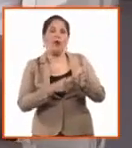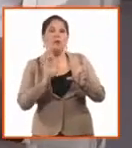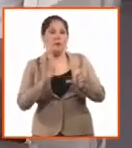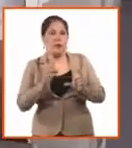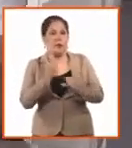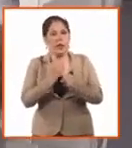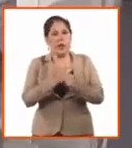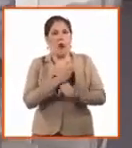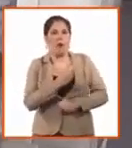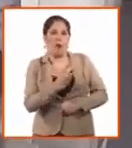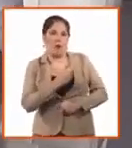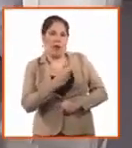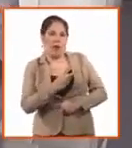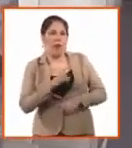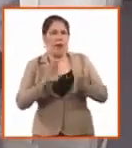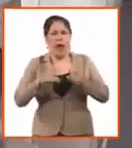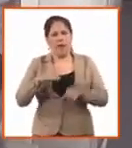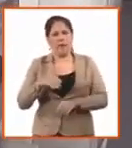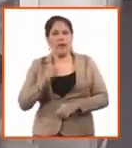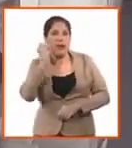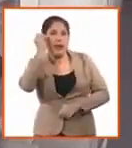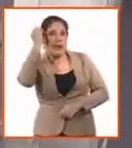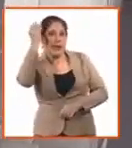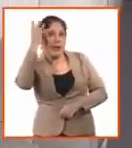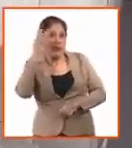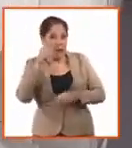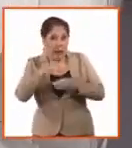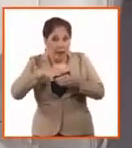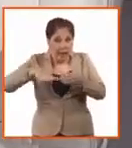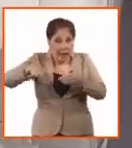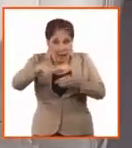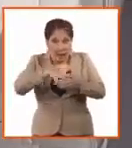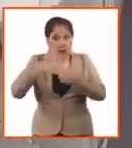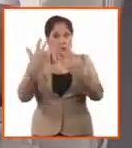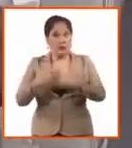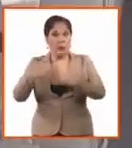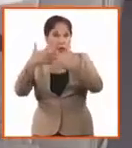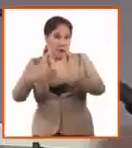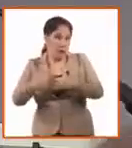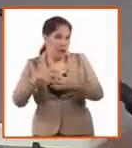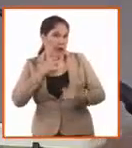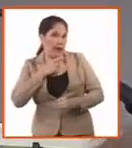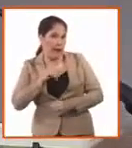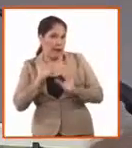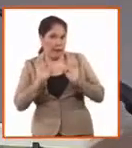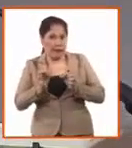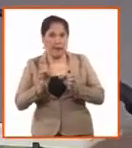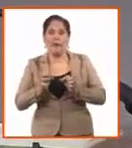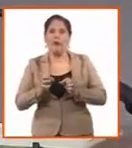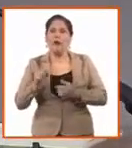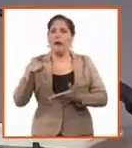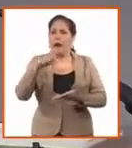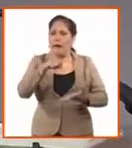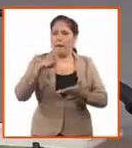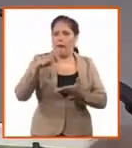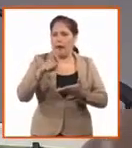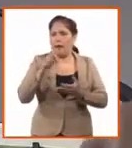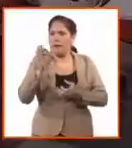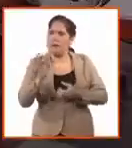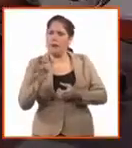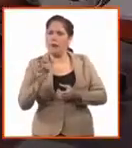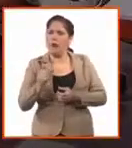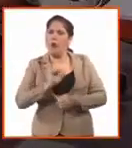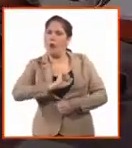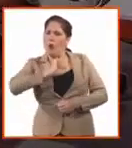de trabajo voluntario muchas veces eran iniciativas que nacían de determinados sectores por ejemplo esa de la campaña por la obtención